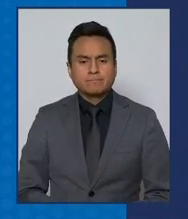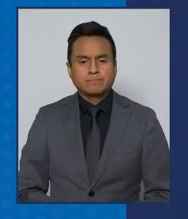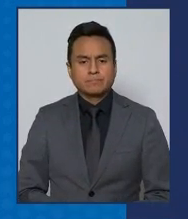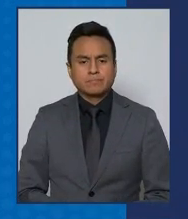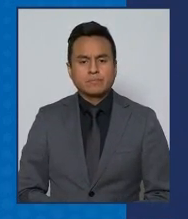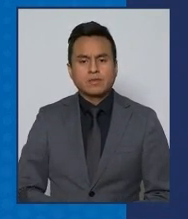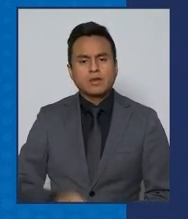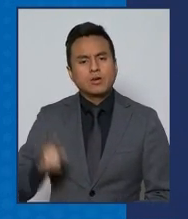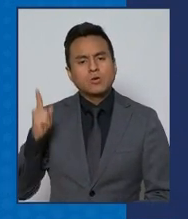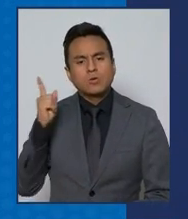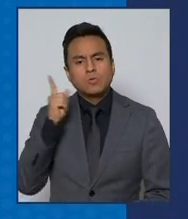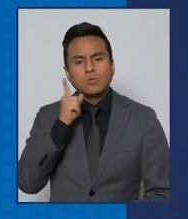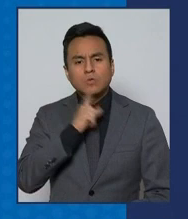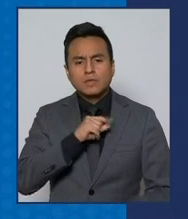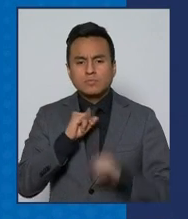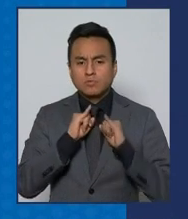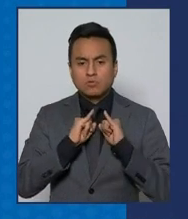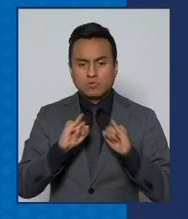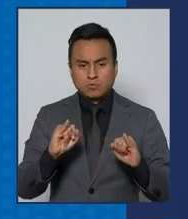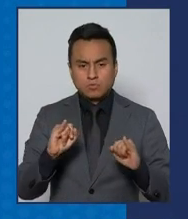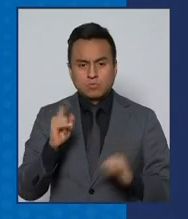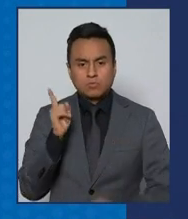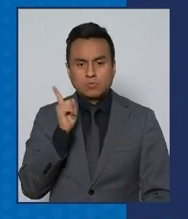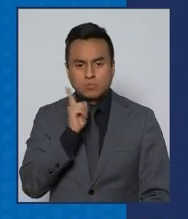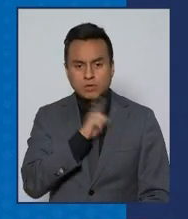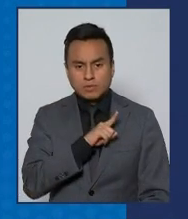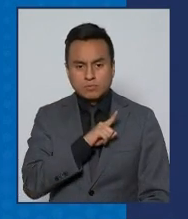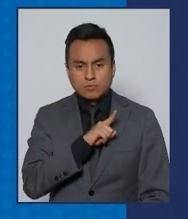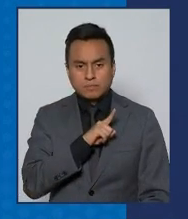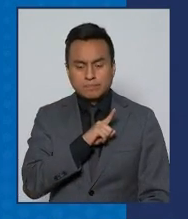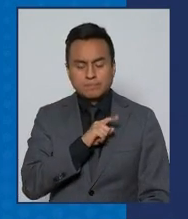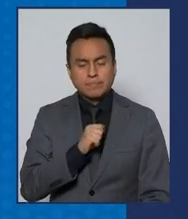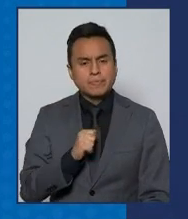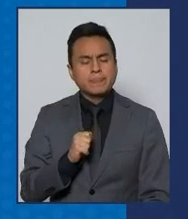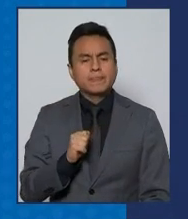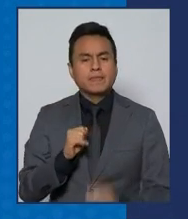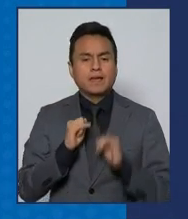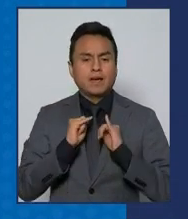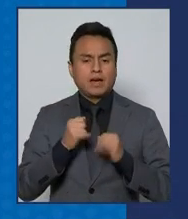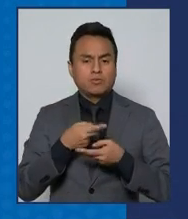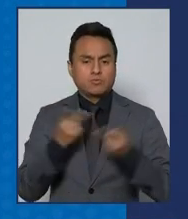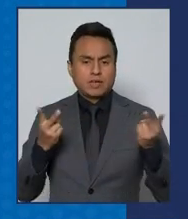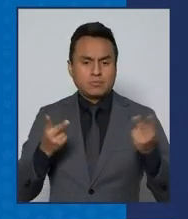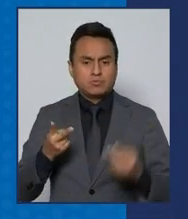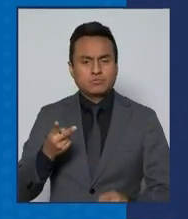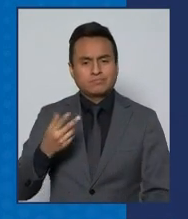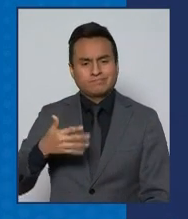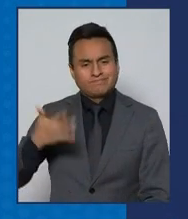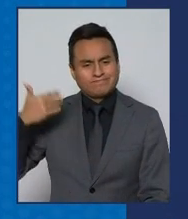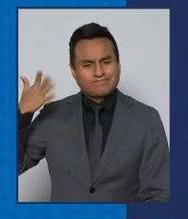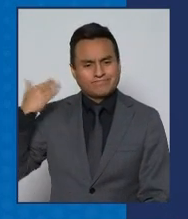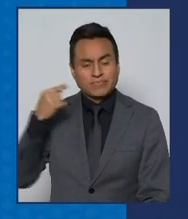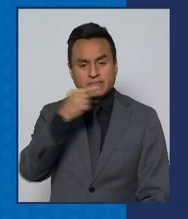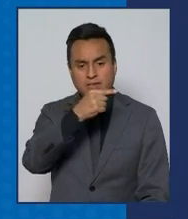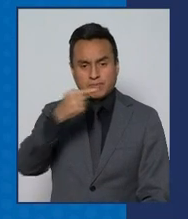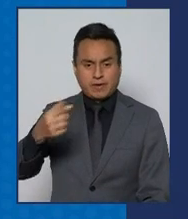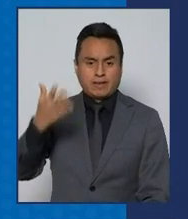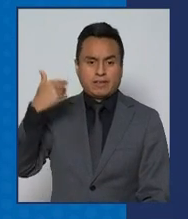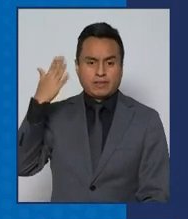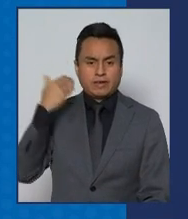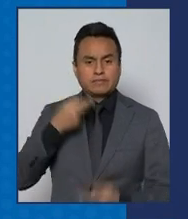Lo último que quiero señalar es que, como hemos anunciado desde hace varias semanas